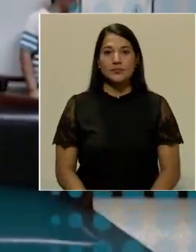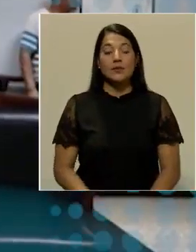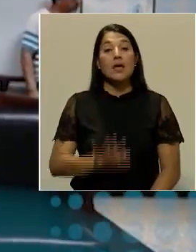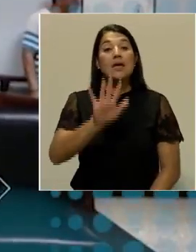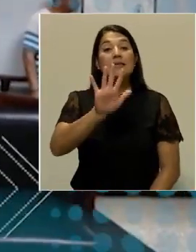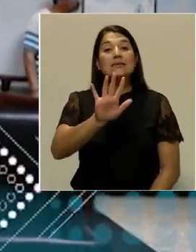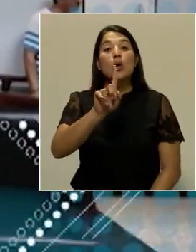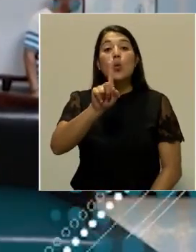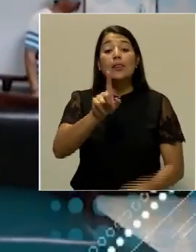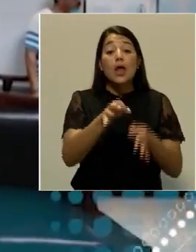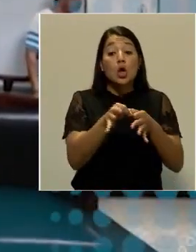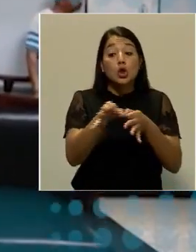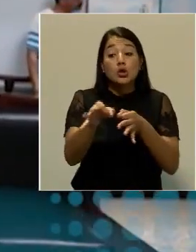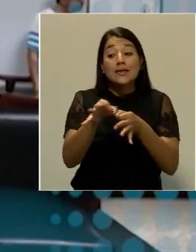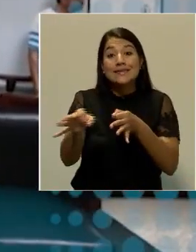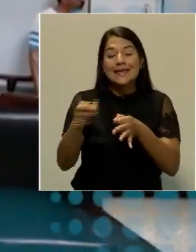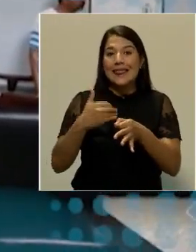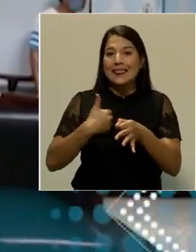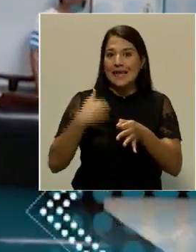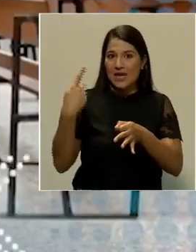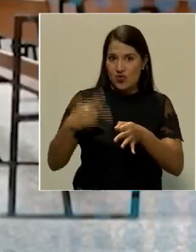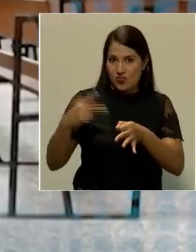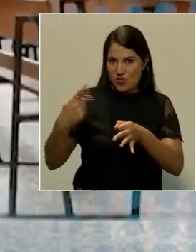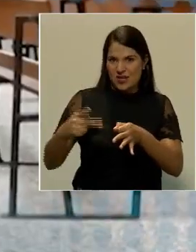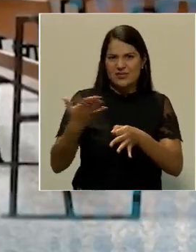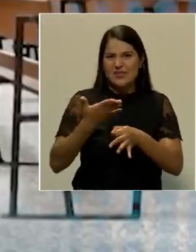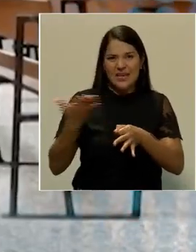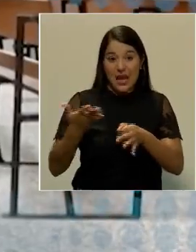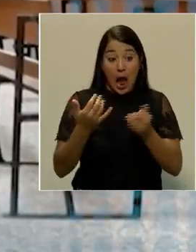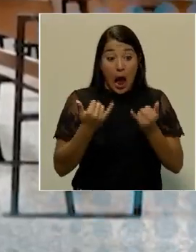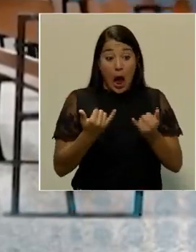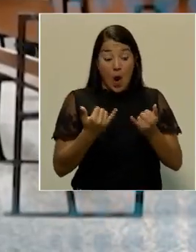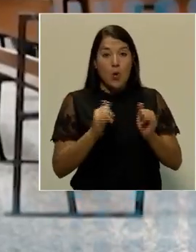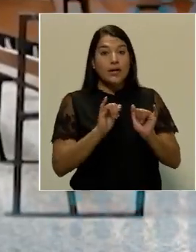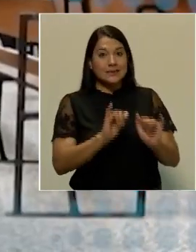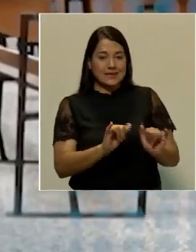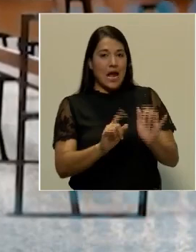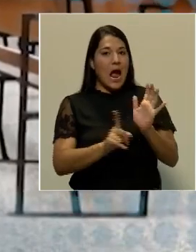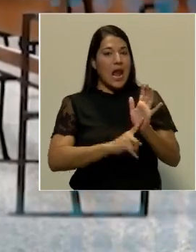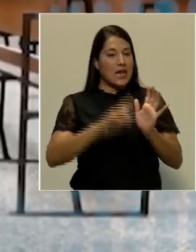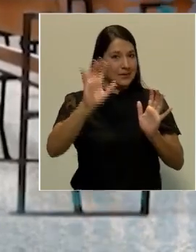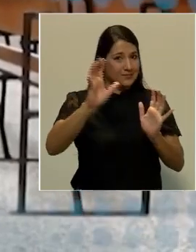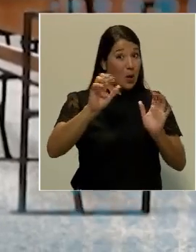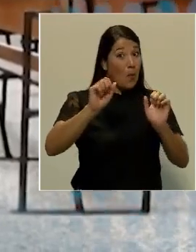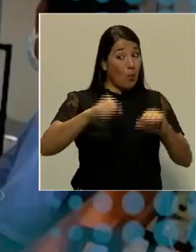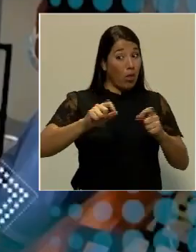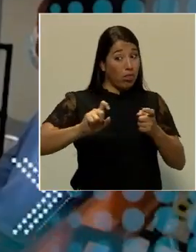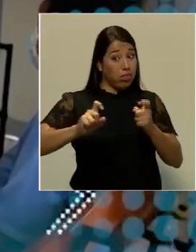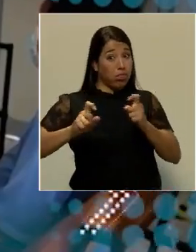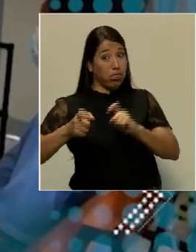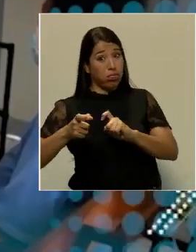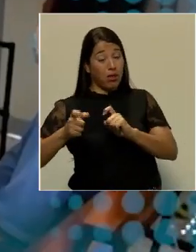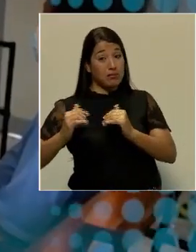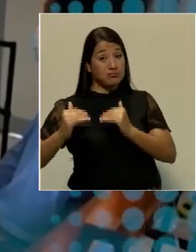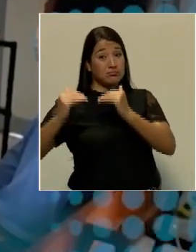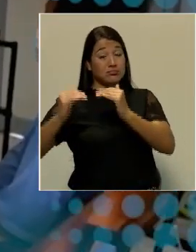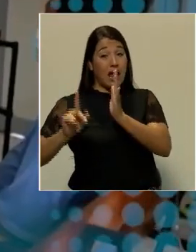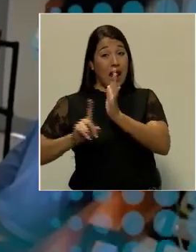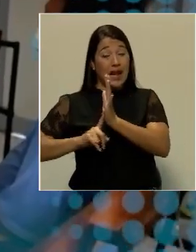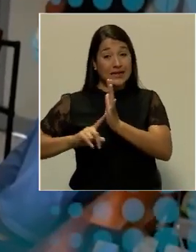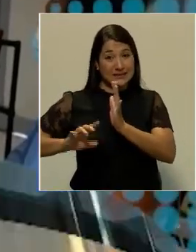51 distritos corren riesgo de pasar de alerta amarilla a naranja por el aumento en consultas de síntomas relacionados